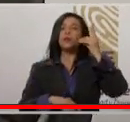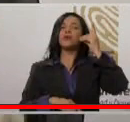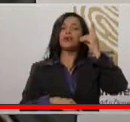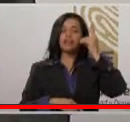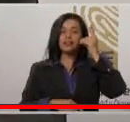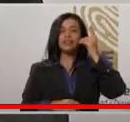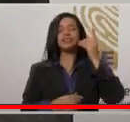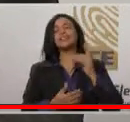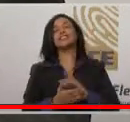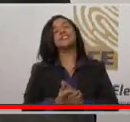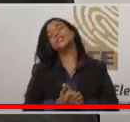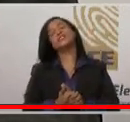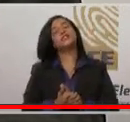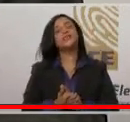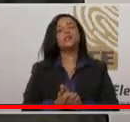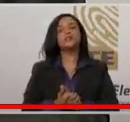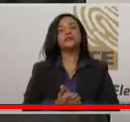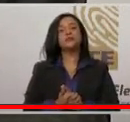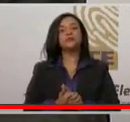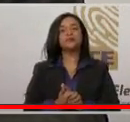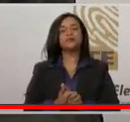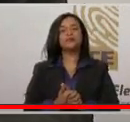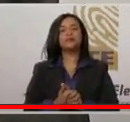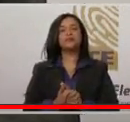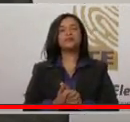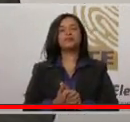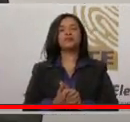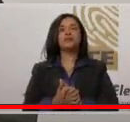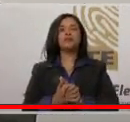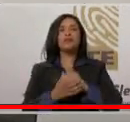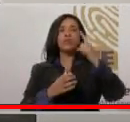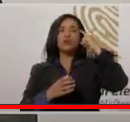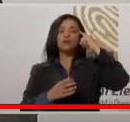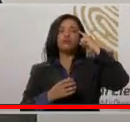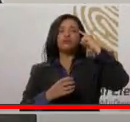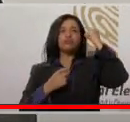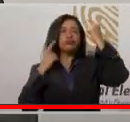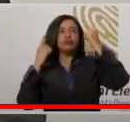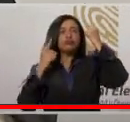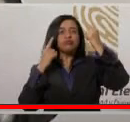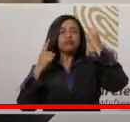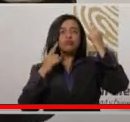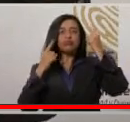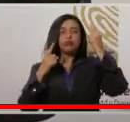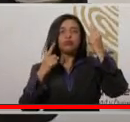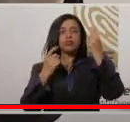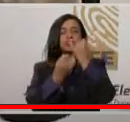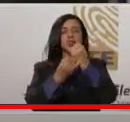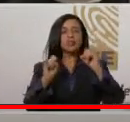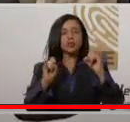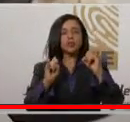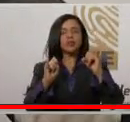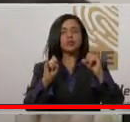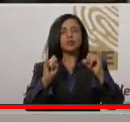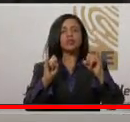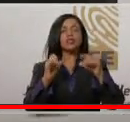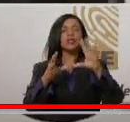patria, Juan Pablo Duarte, ideólogo de nuestra independencia, se resume